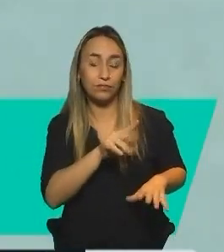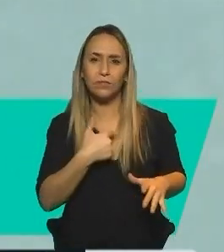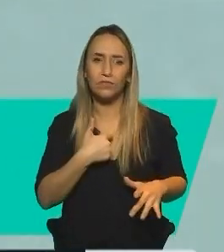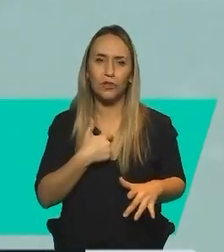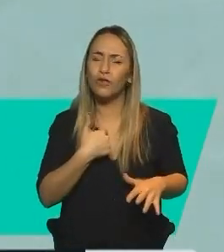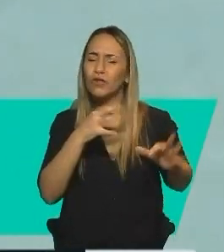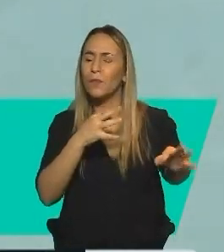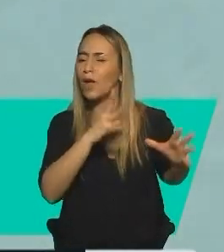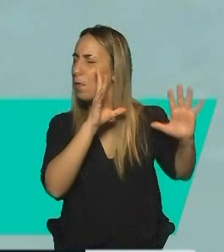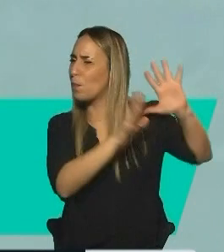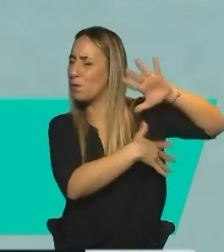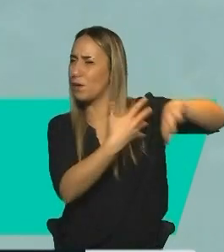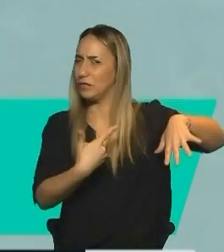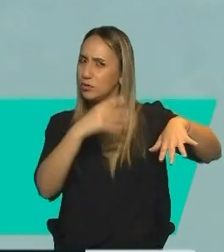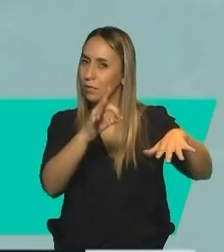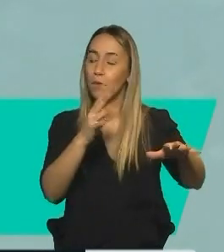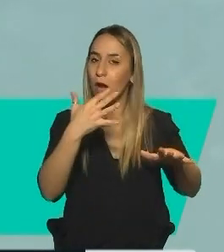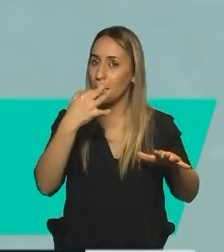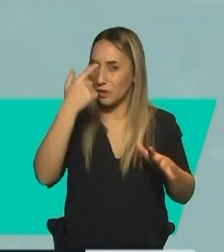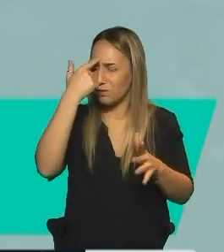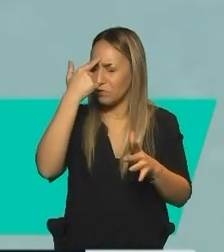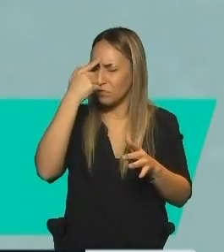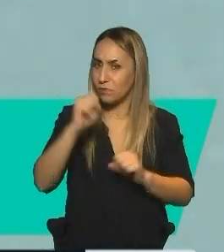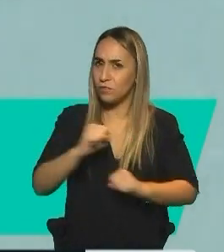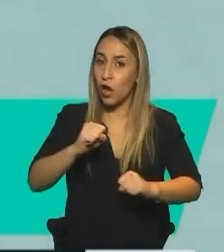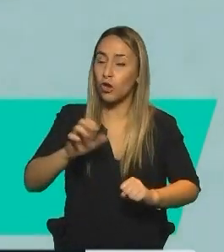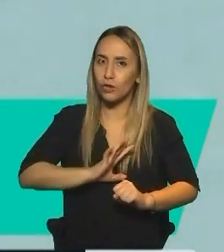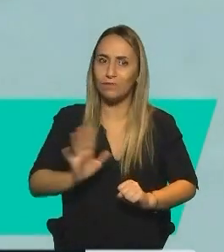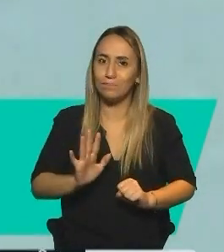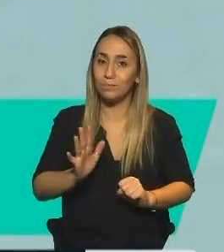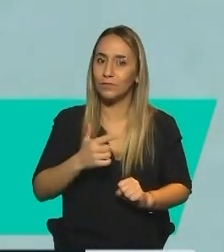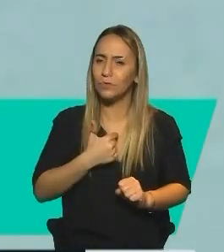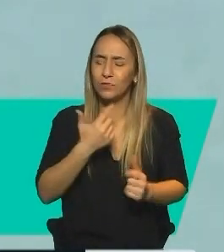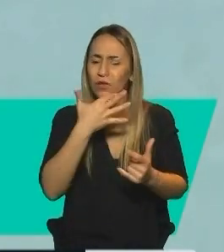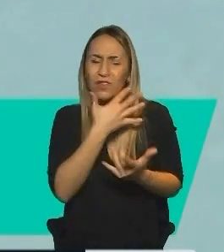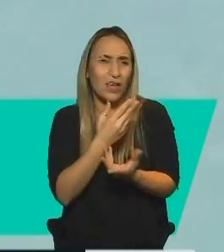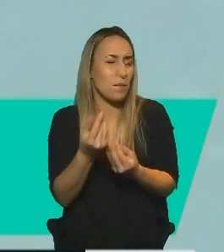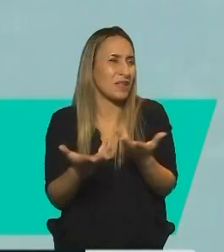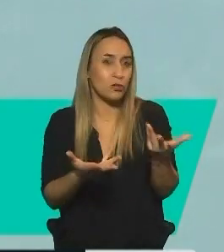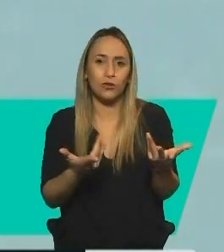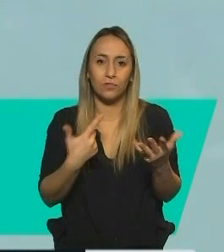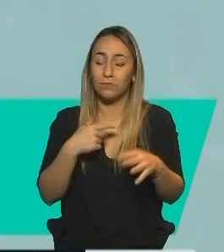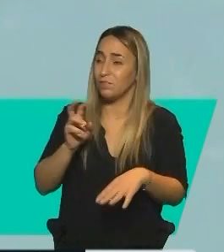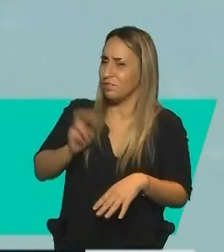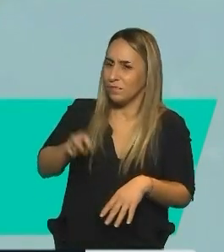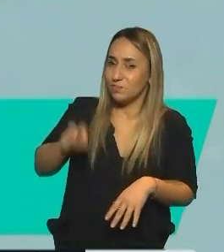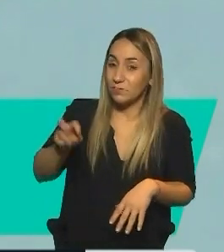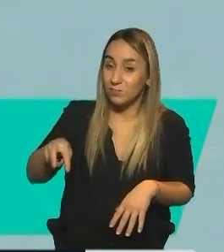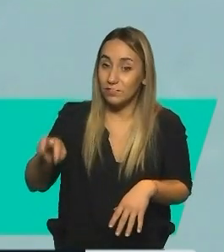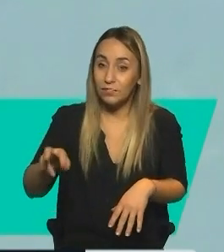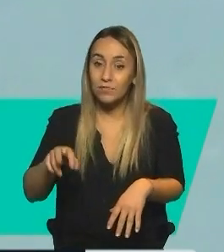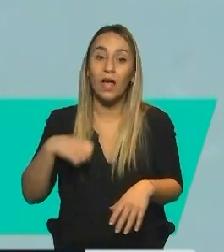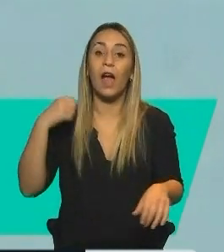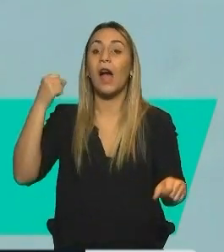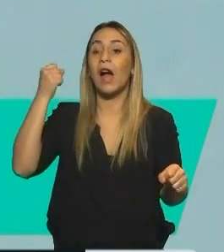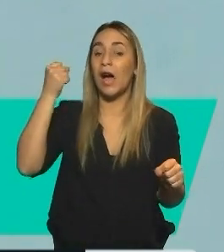que no tenía mucha noción de las cosas, de lo que pasaba. Y hasta que no se hizo el edificio